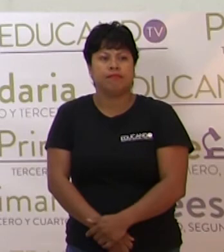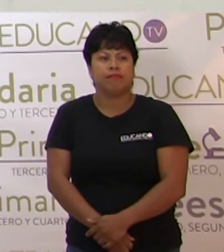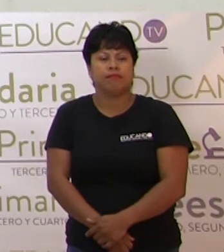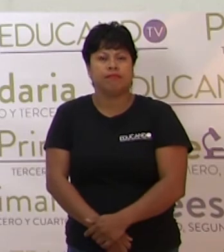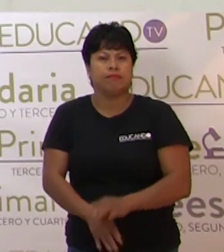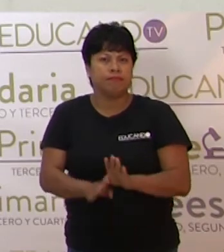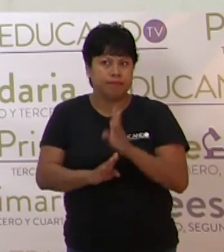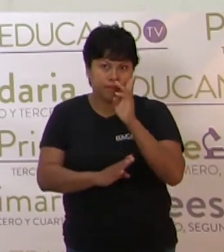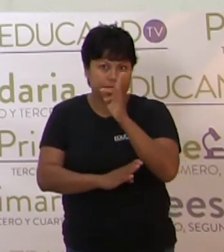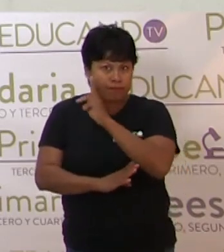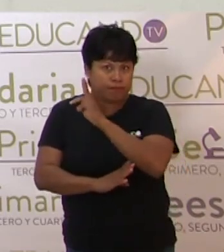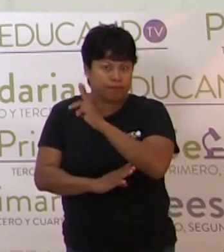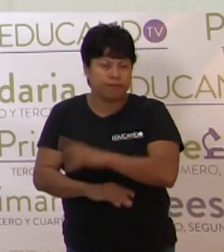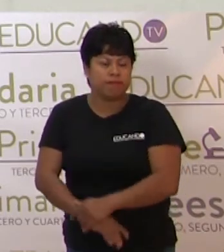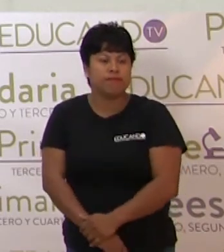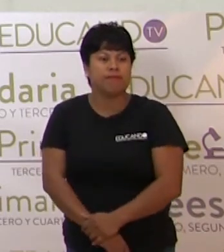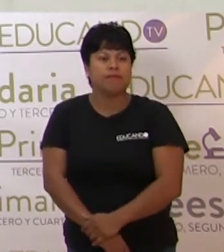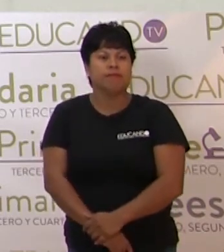como ven